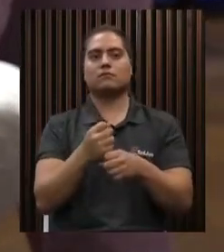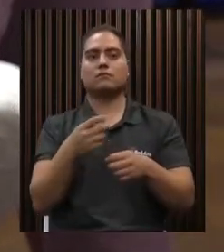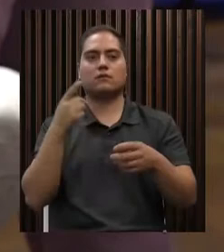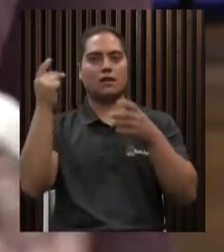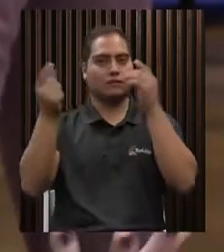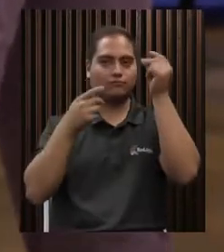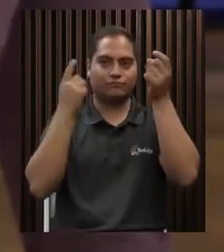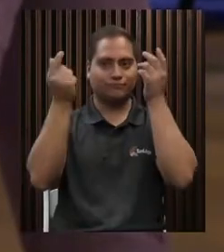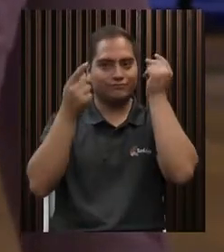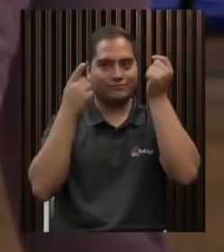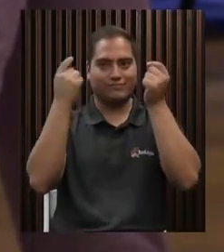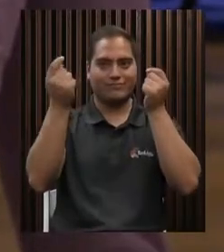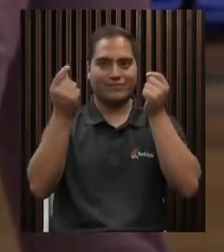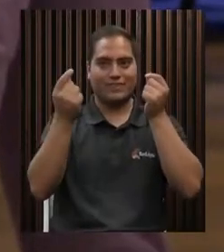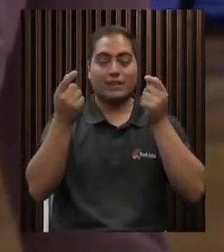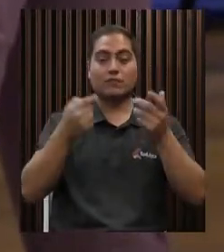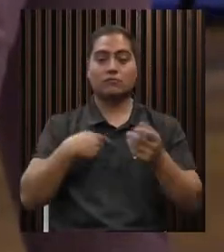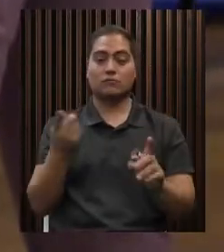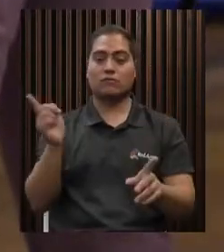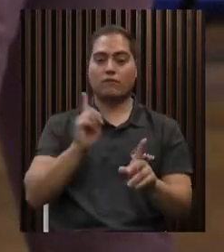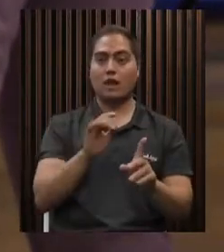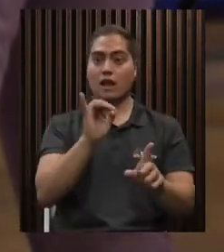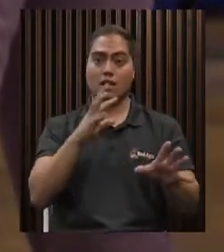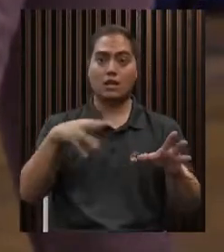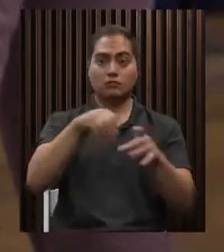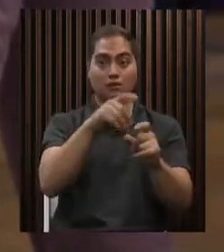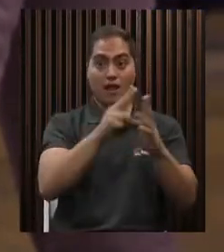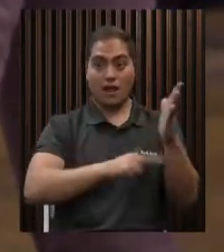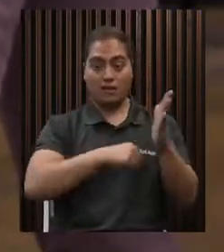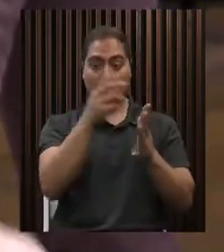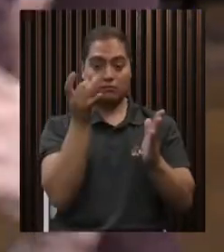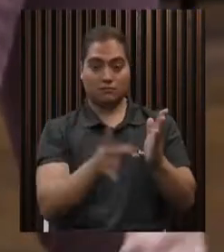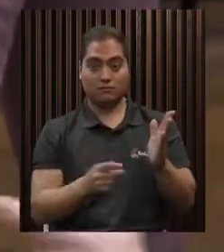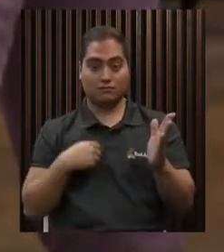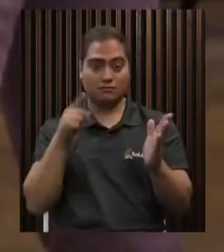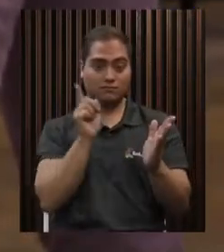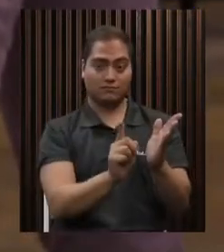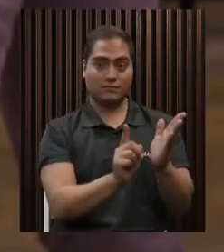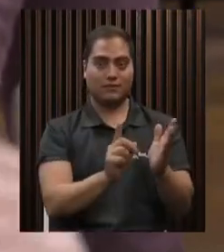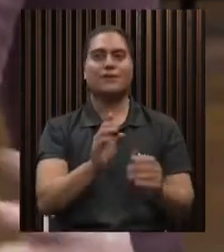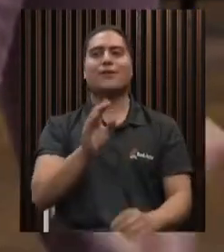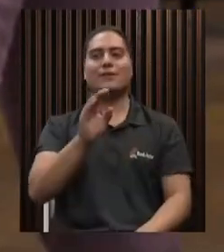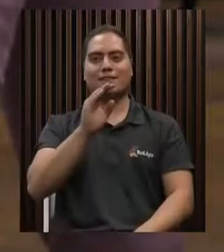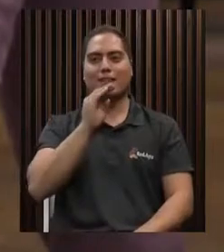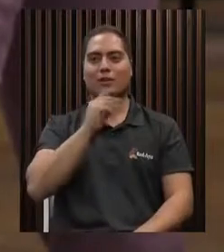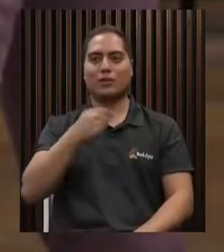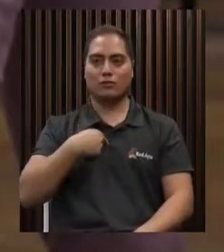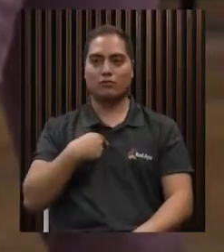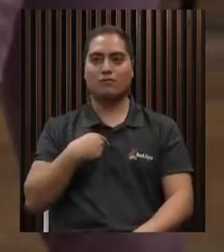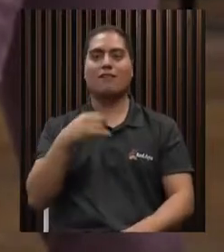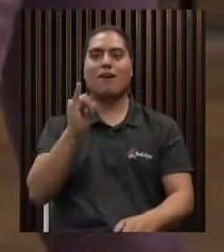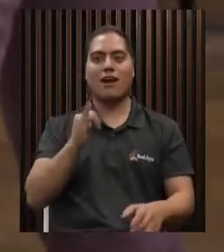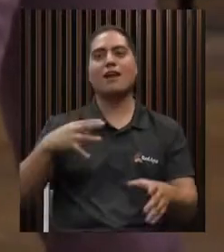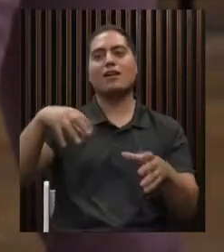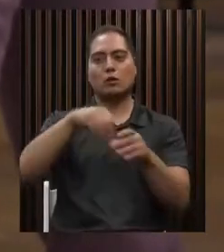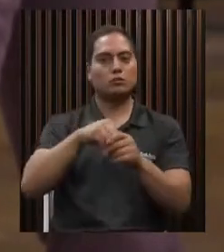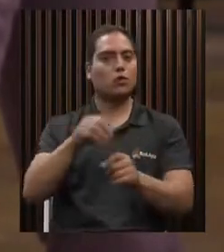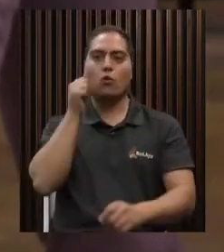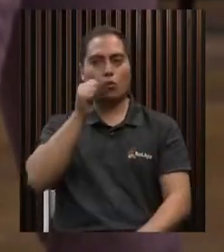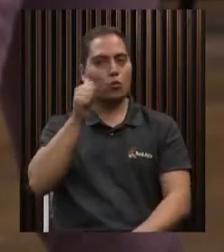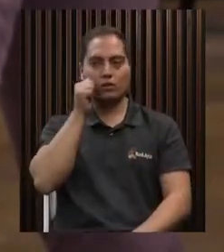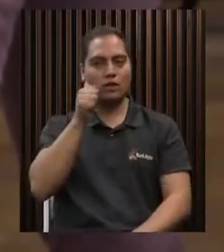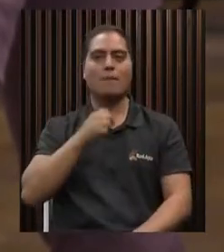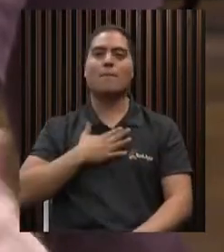no solamente por el tema de la inclusión en las artes, sino como hacer de la inclusión algo de tu cotidiano y en la vida en